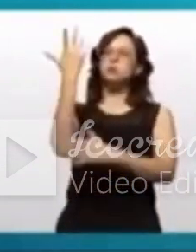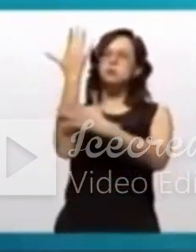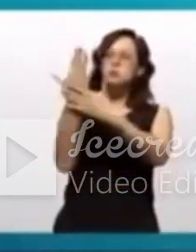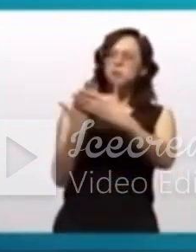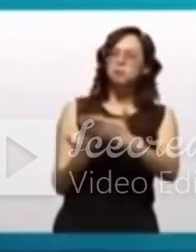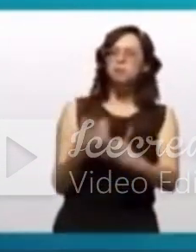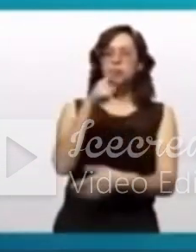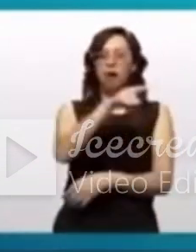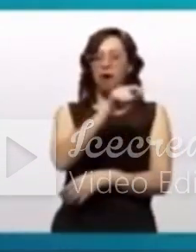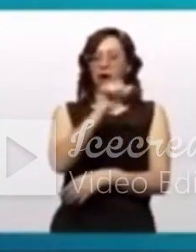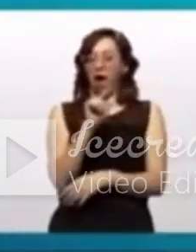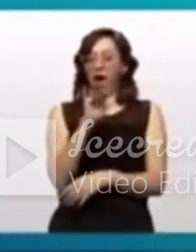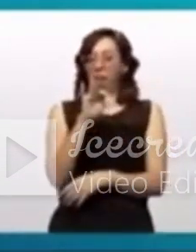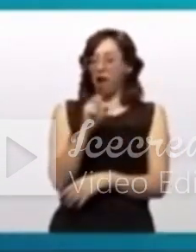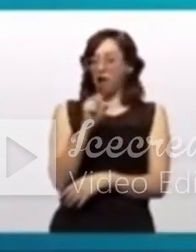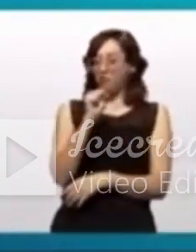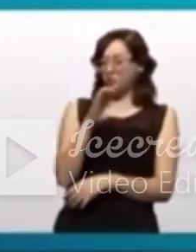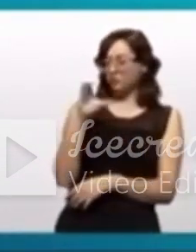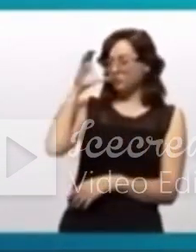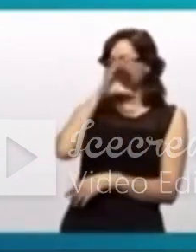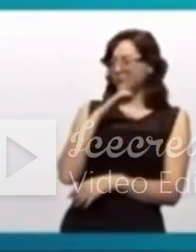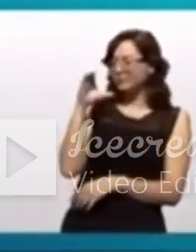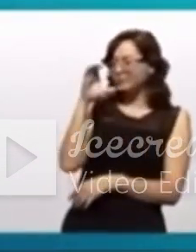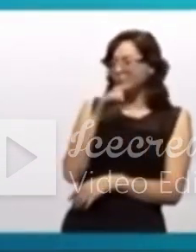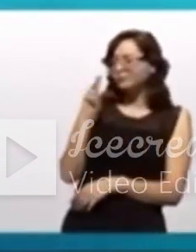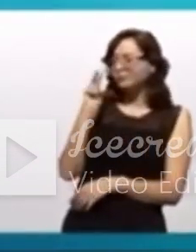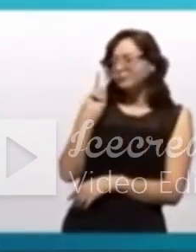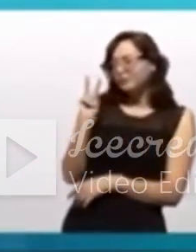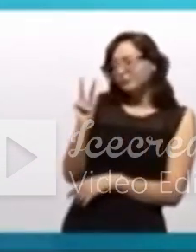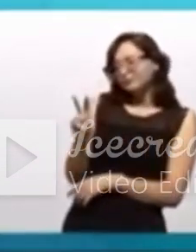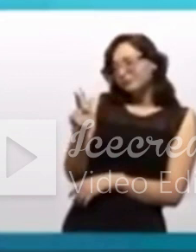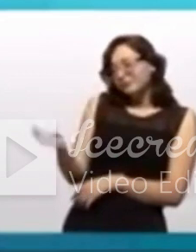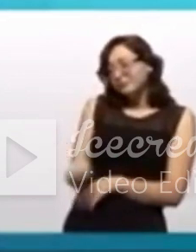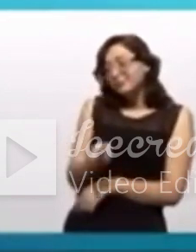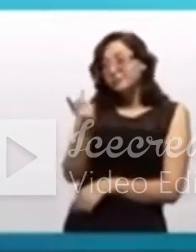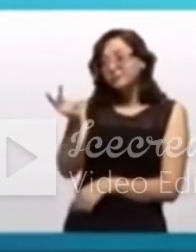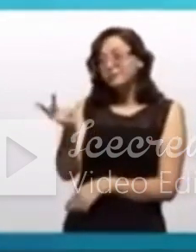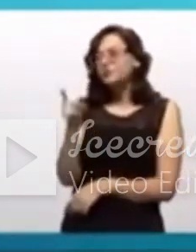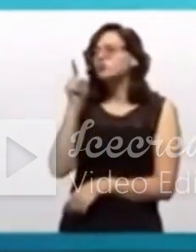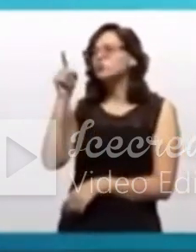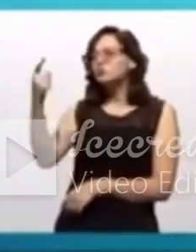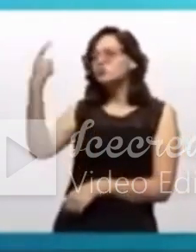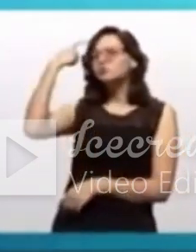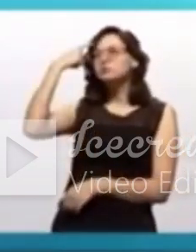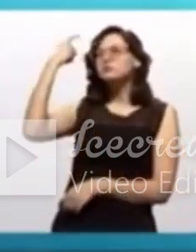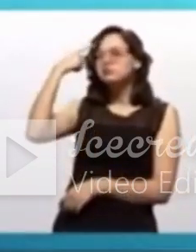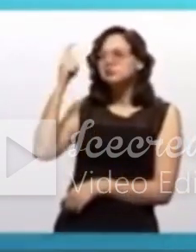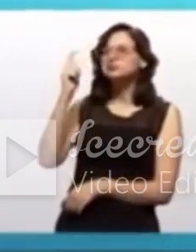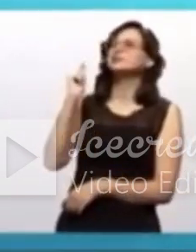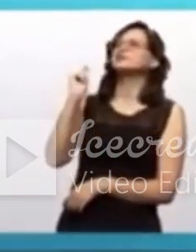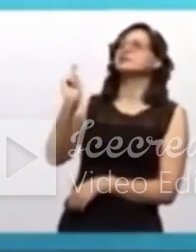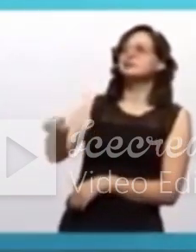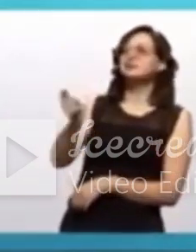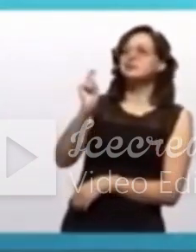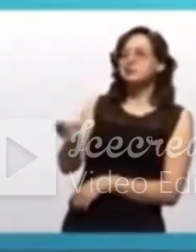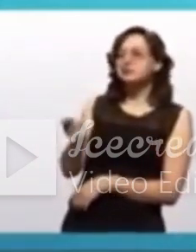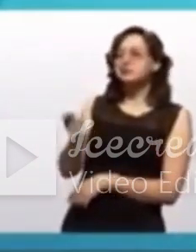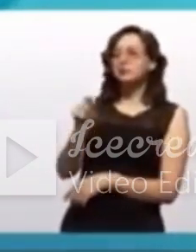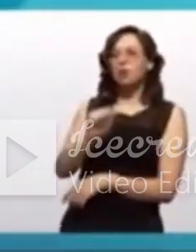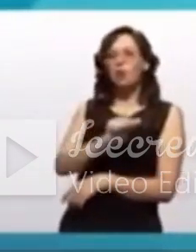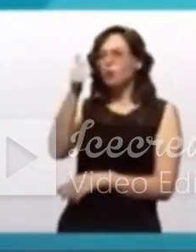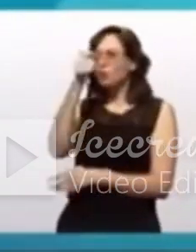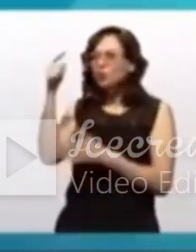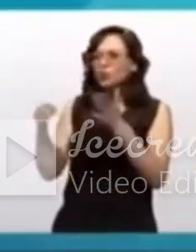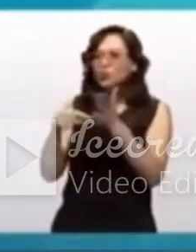a don Alfonso, curioso como era, no le quedó más que preguntar: ¿en qué estás pensando, niña? ¿Que ya te fuiste a otro